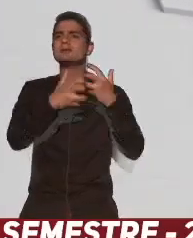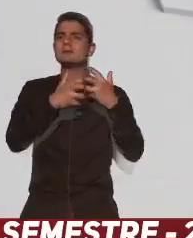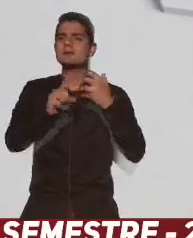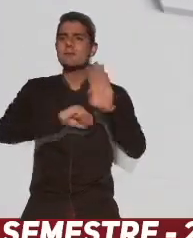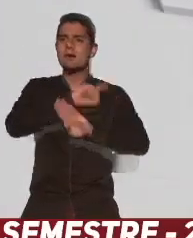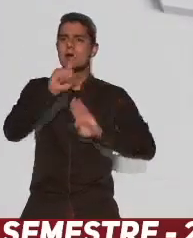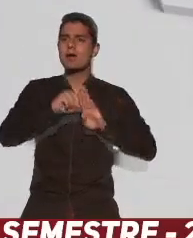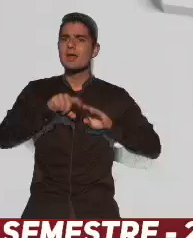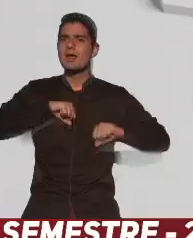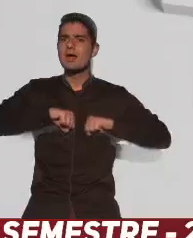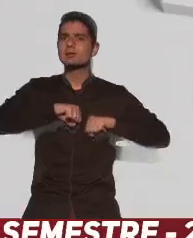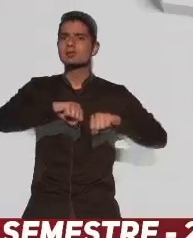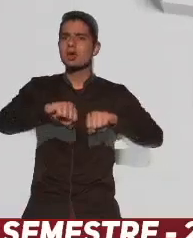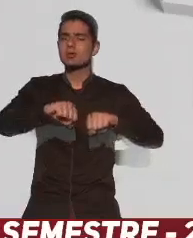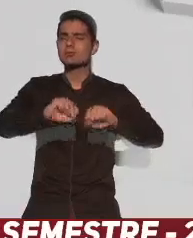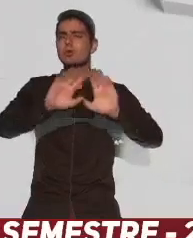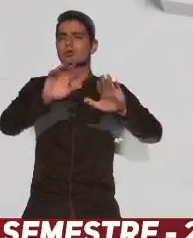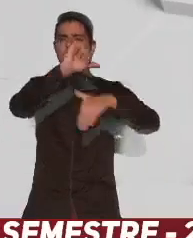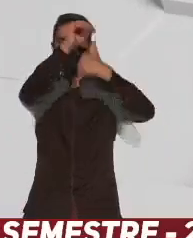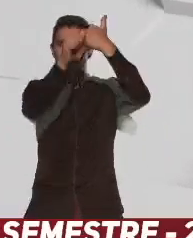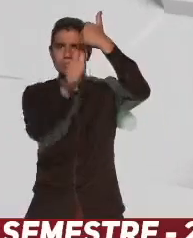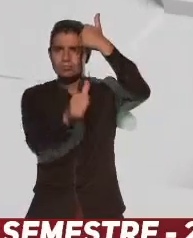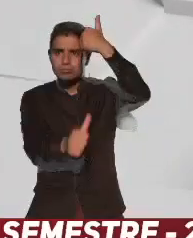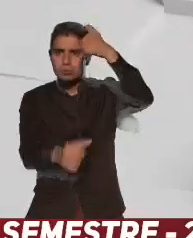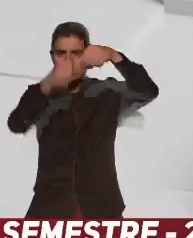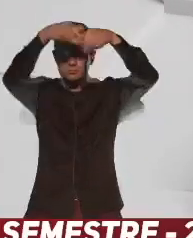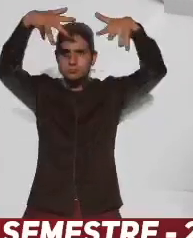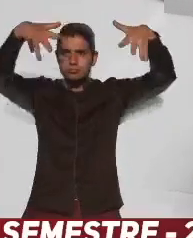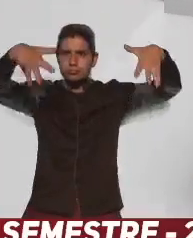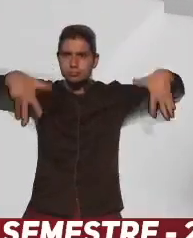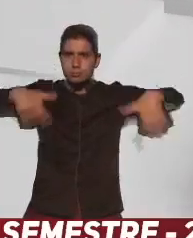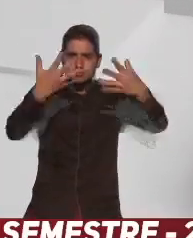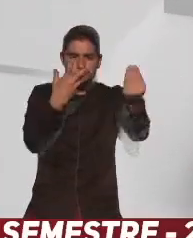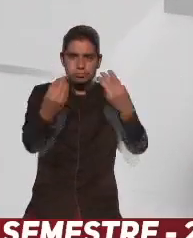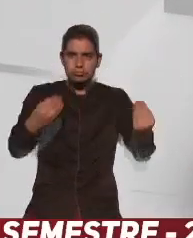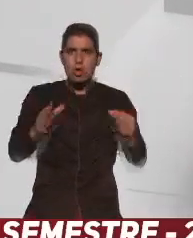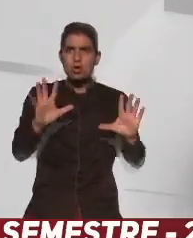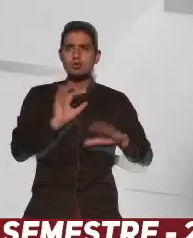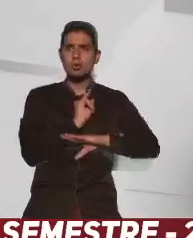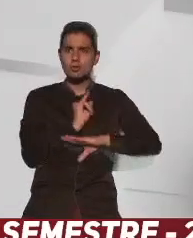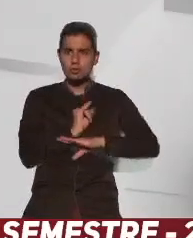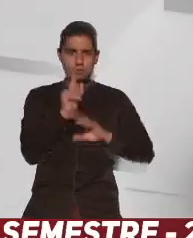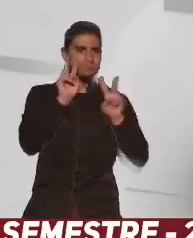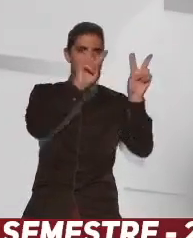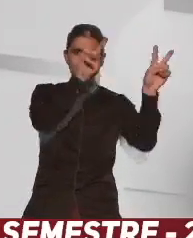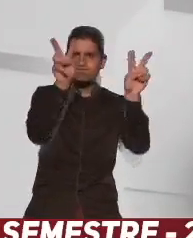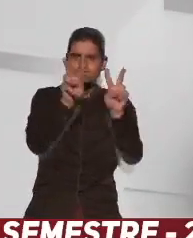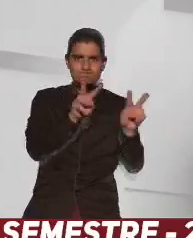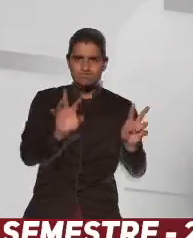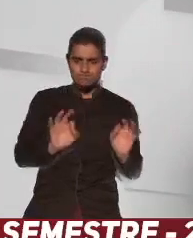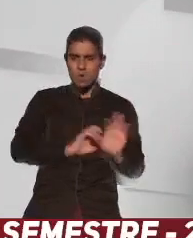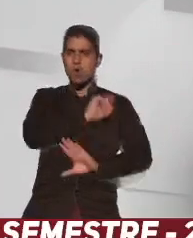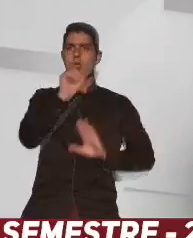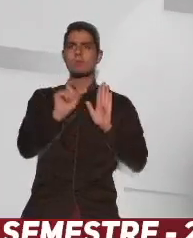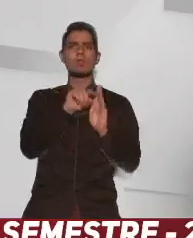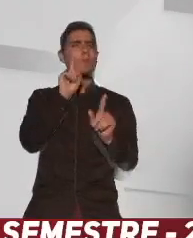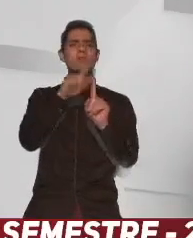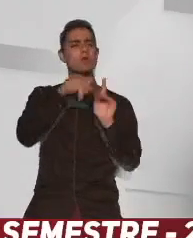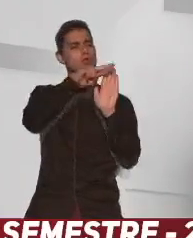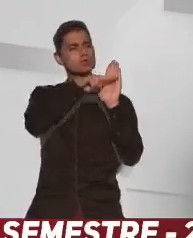de la organización, a fin de establecer el cumplimiento de políticas, normas, disposiciones, doctrina